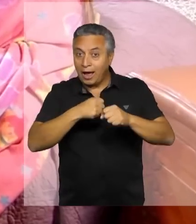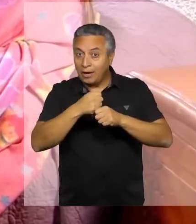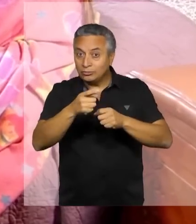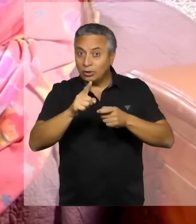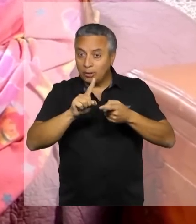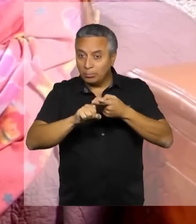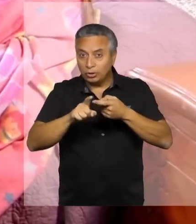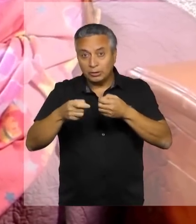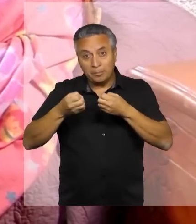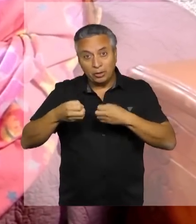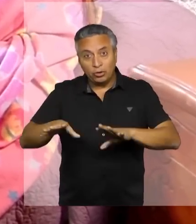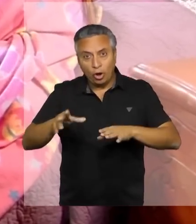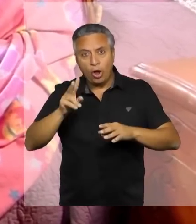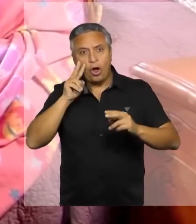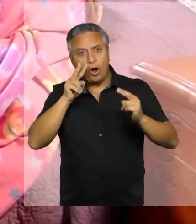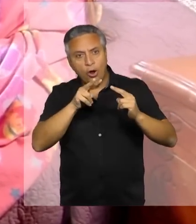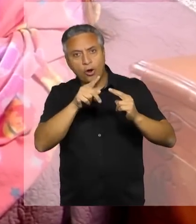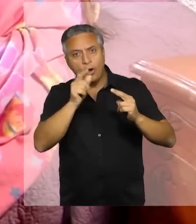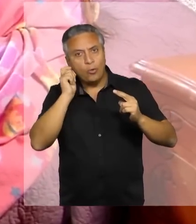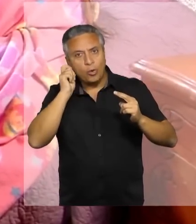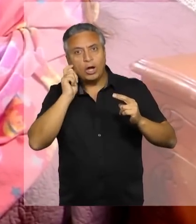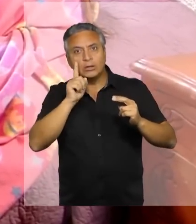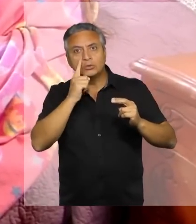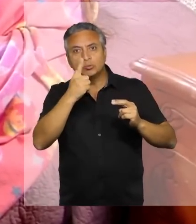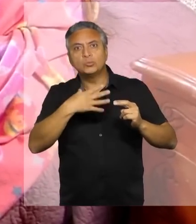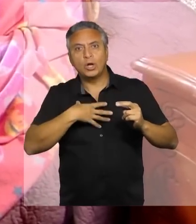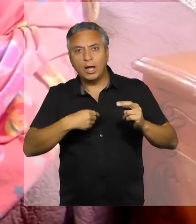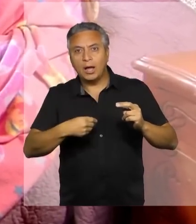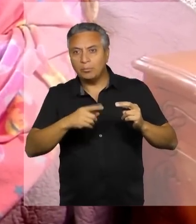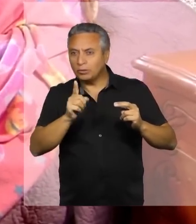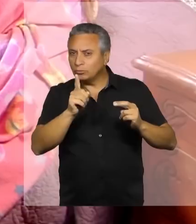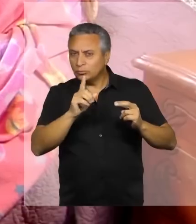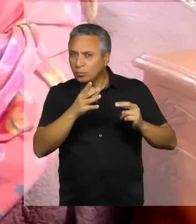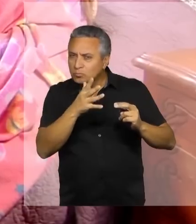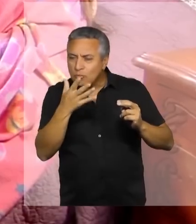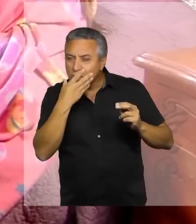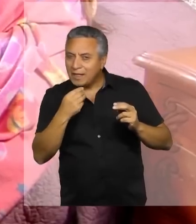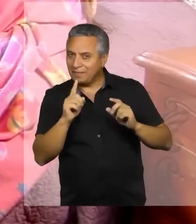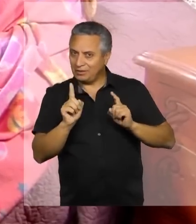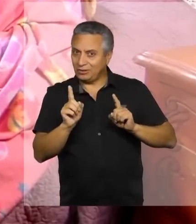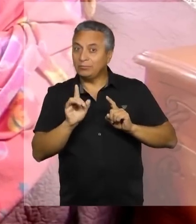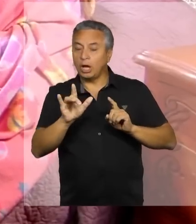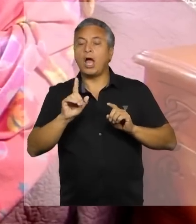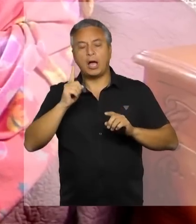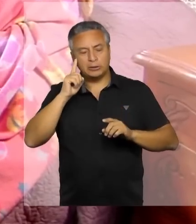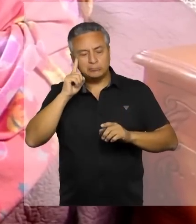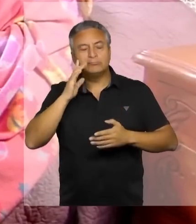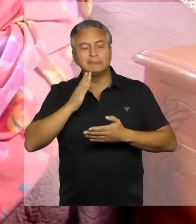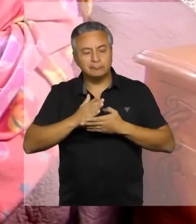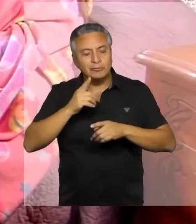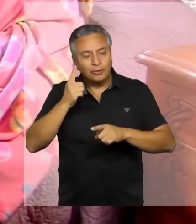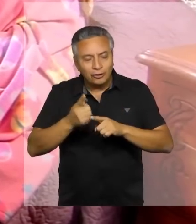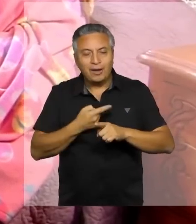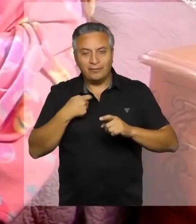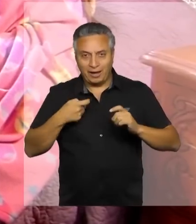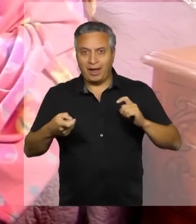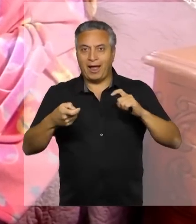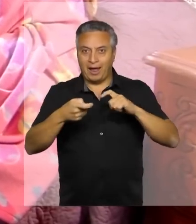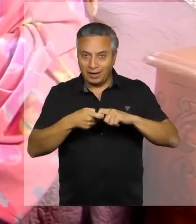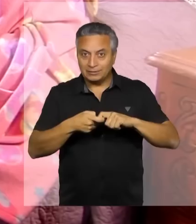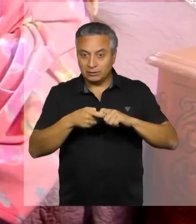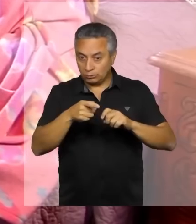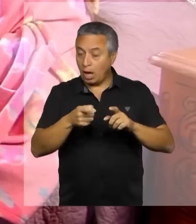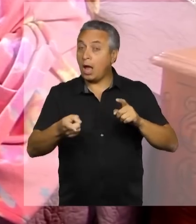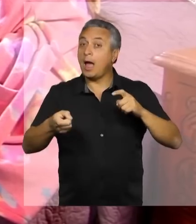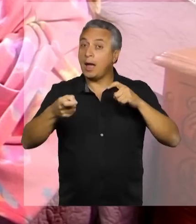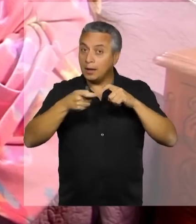también tenía una hija, que parece que no era tan linda, y decidió volver a casarse de nuevo. Tras su matrimonio,